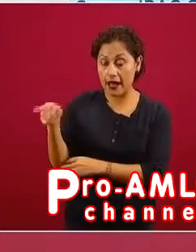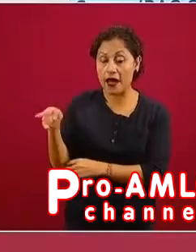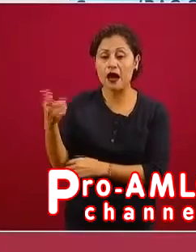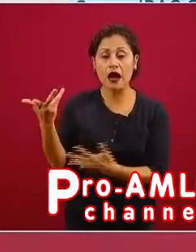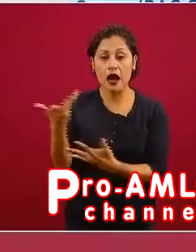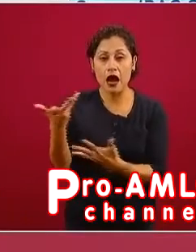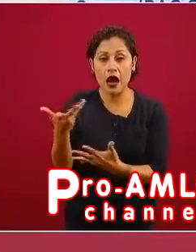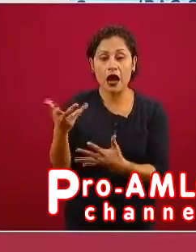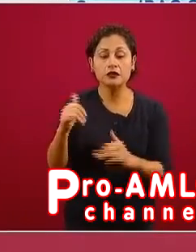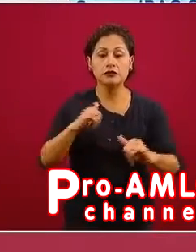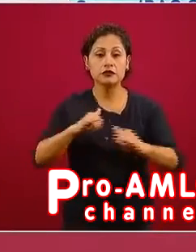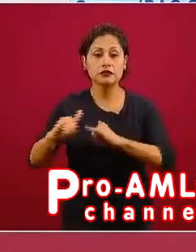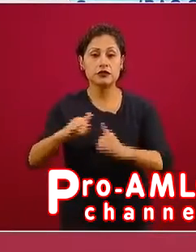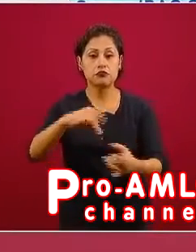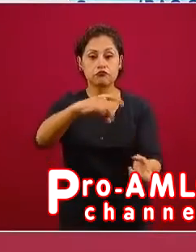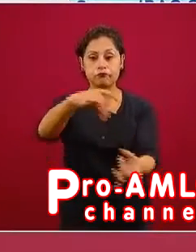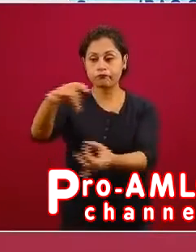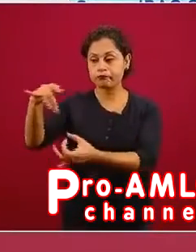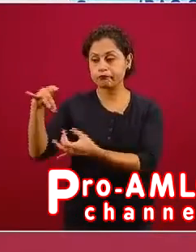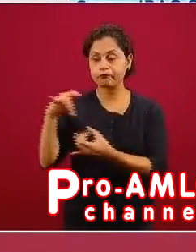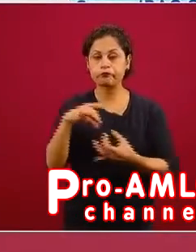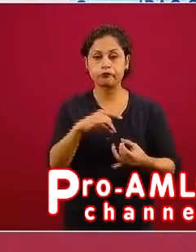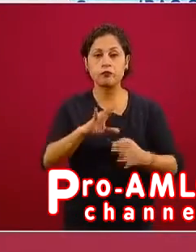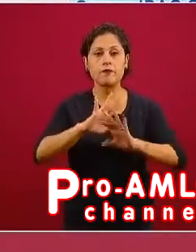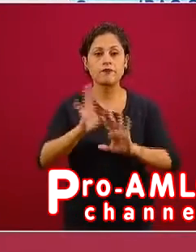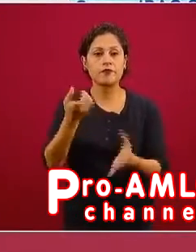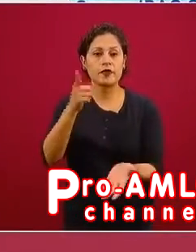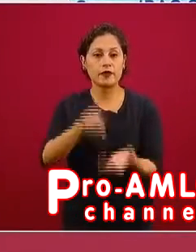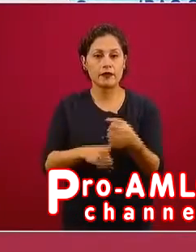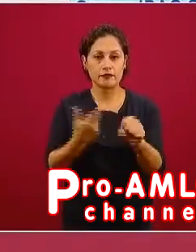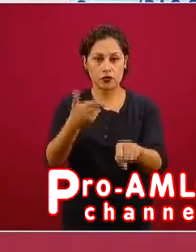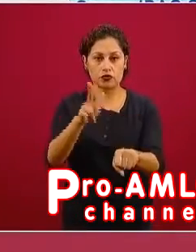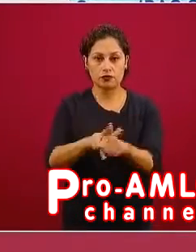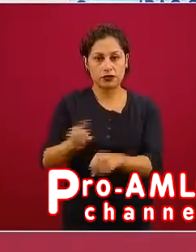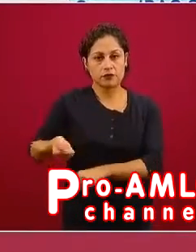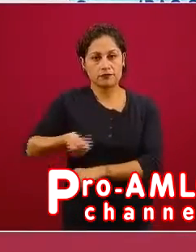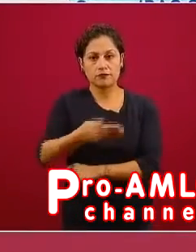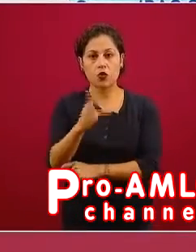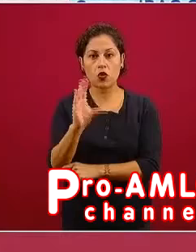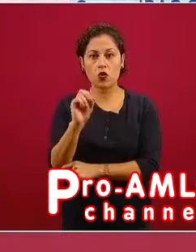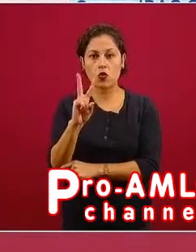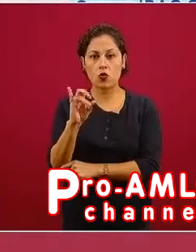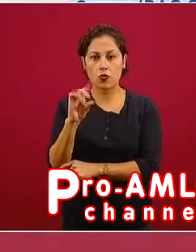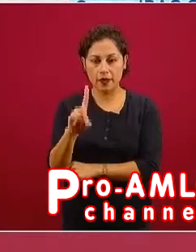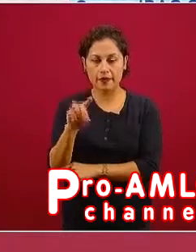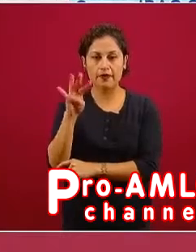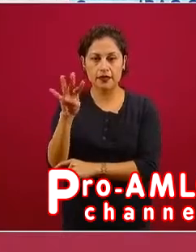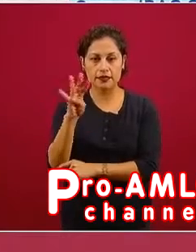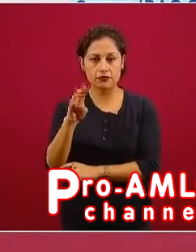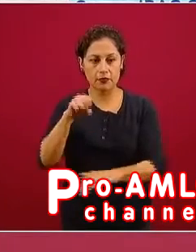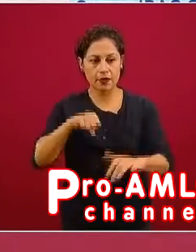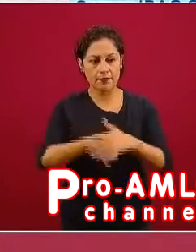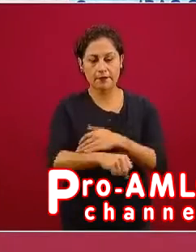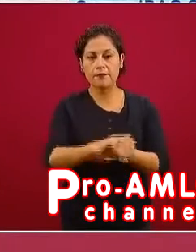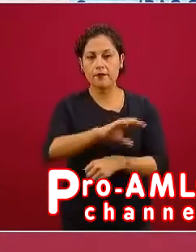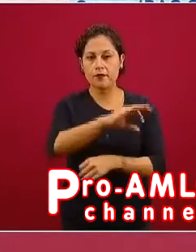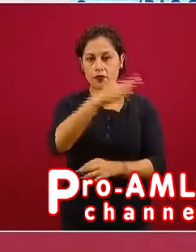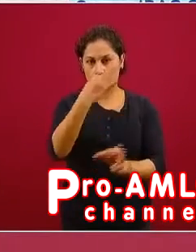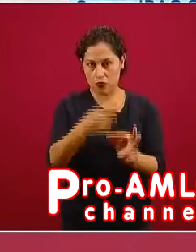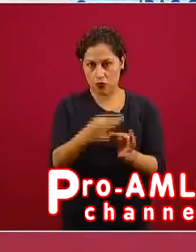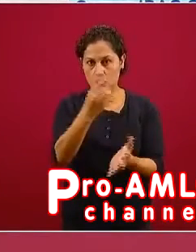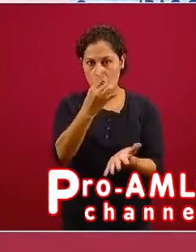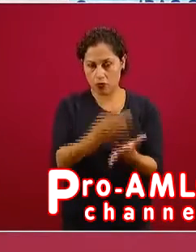que han sido designados como hospitales COVID por parte de los gobiernos estatales y por parte de